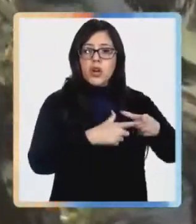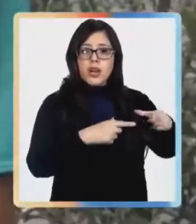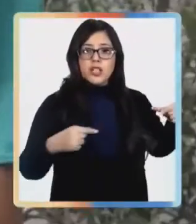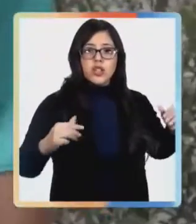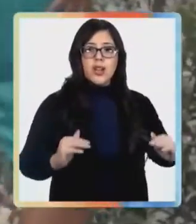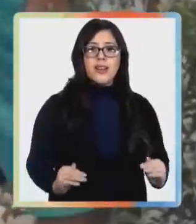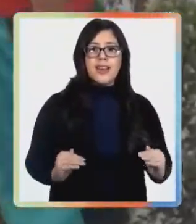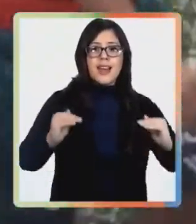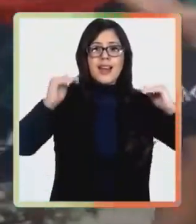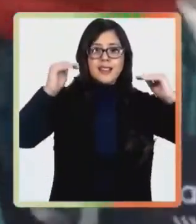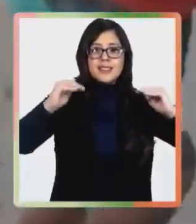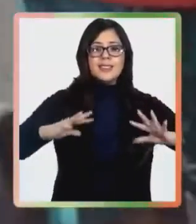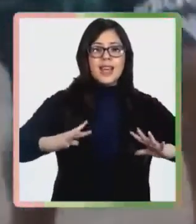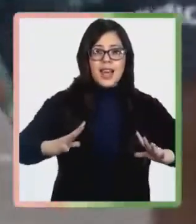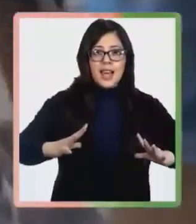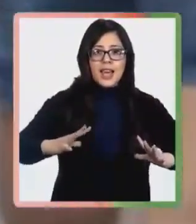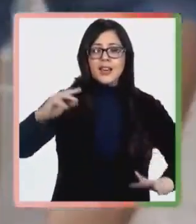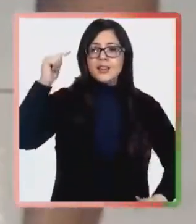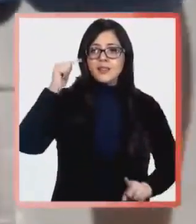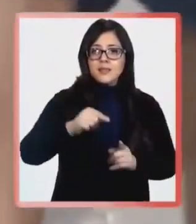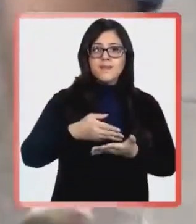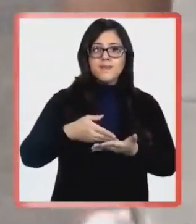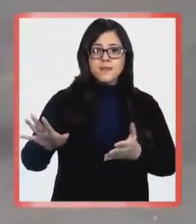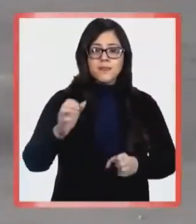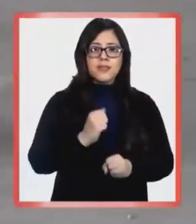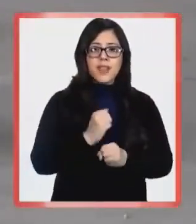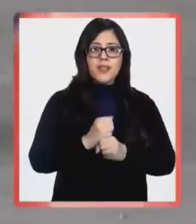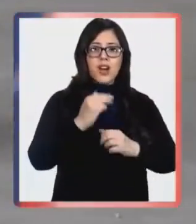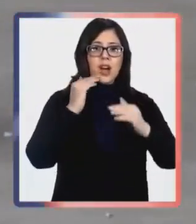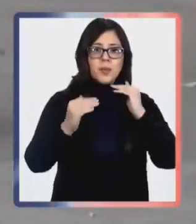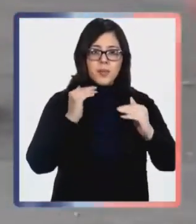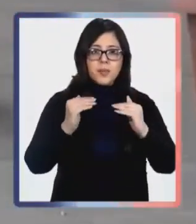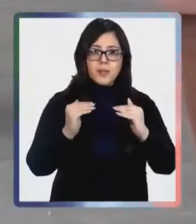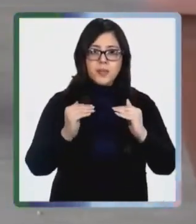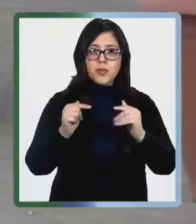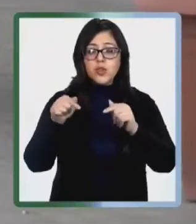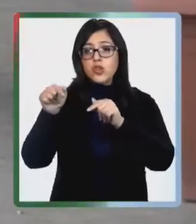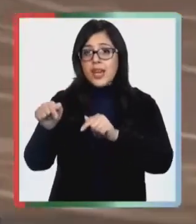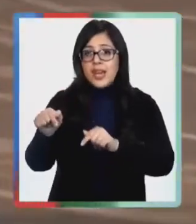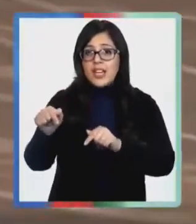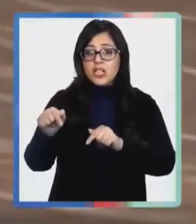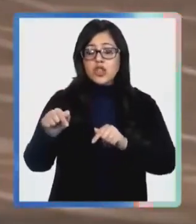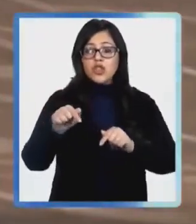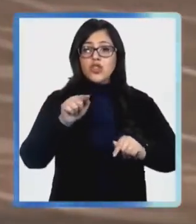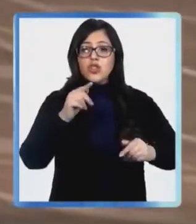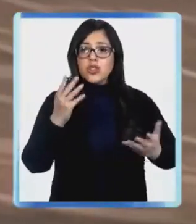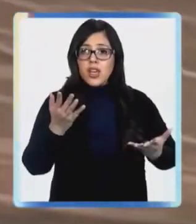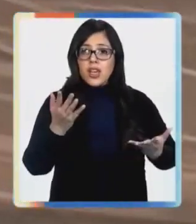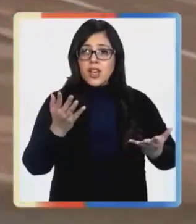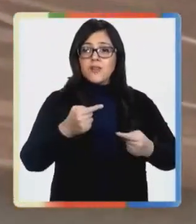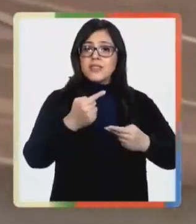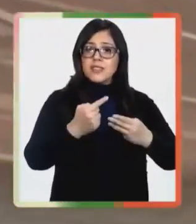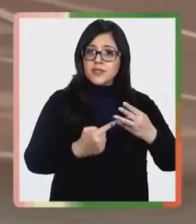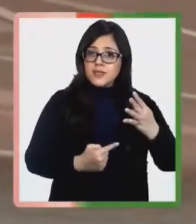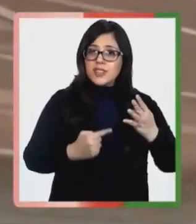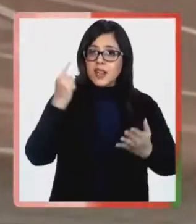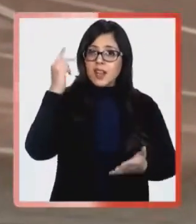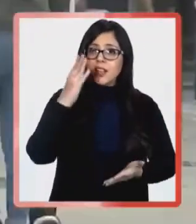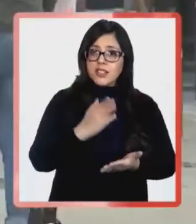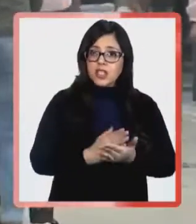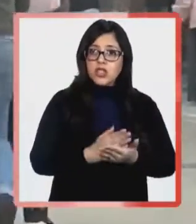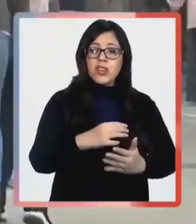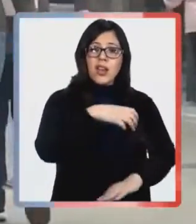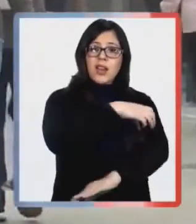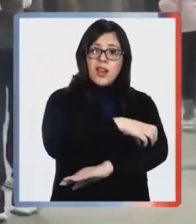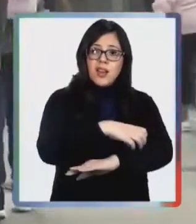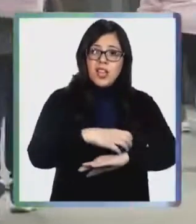implementar el proyecto nacional crecer felices que busca erradicar el trabajo infantil iniciativa contempla entre